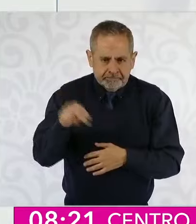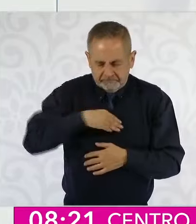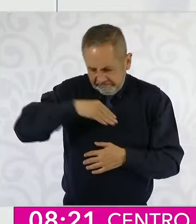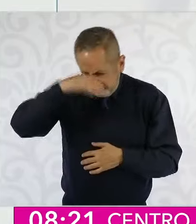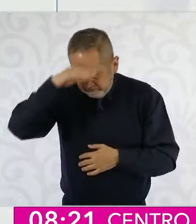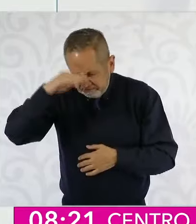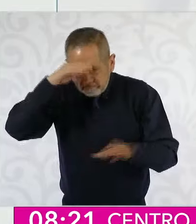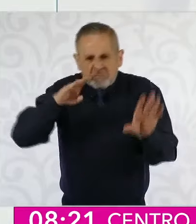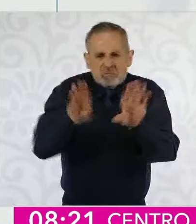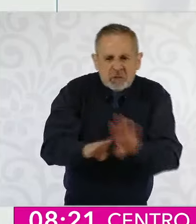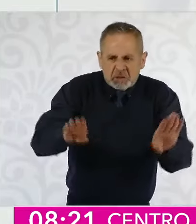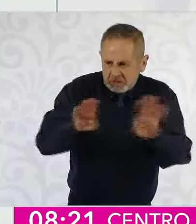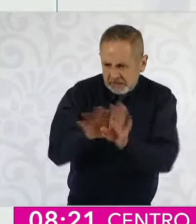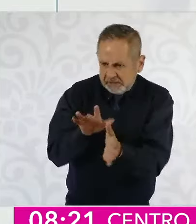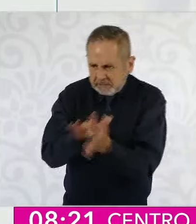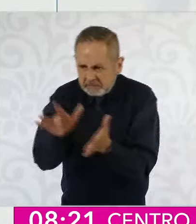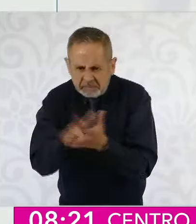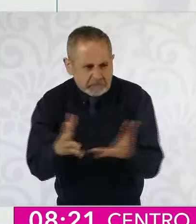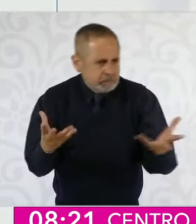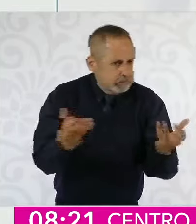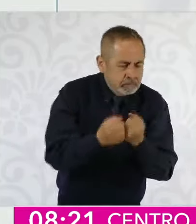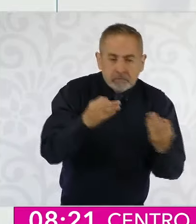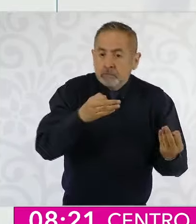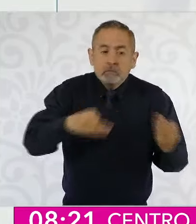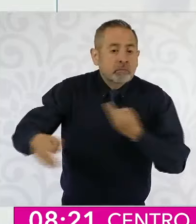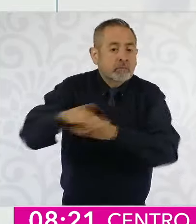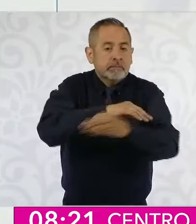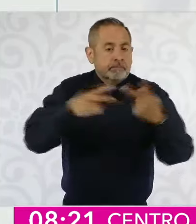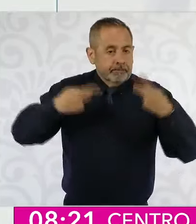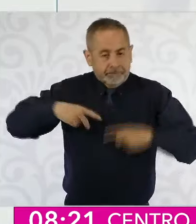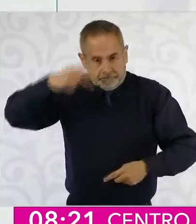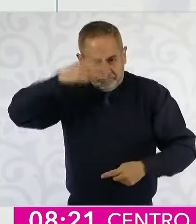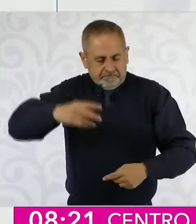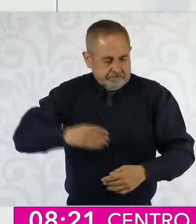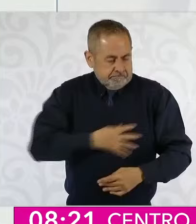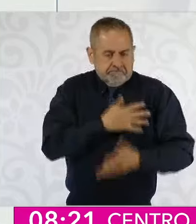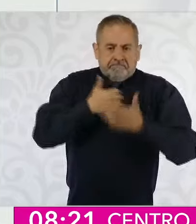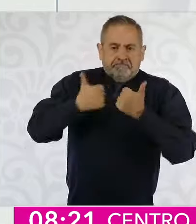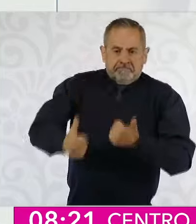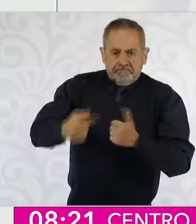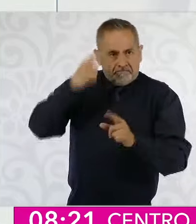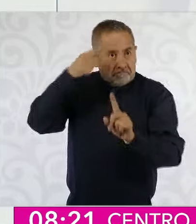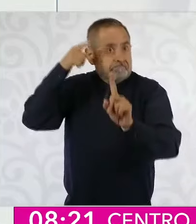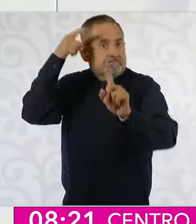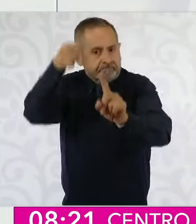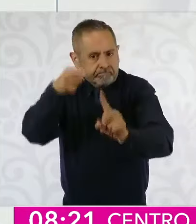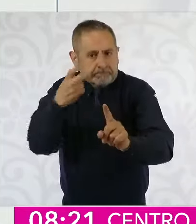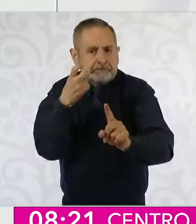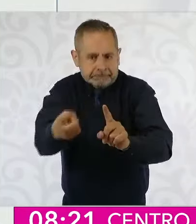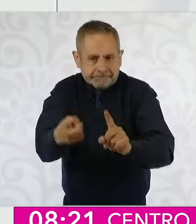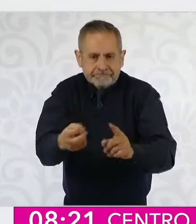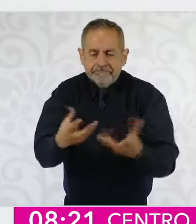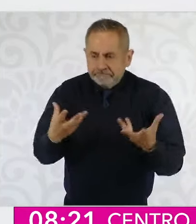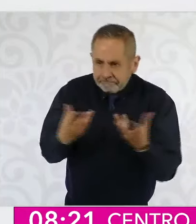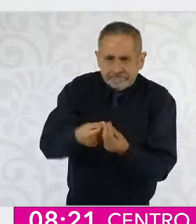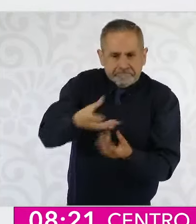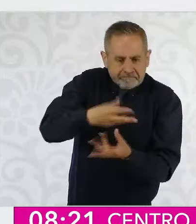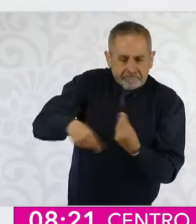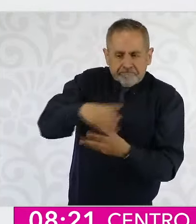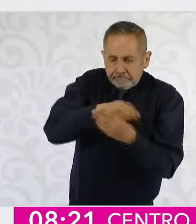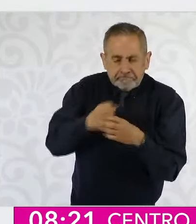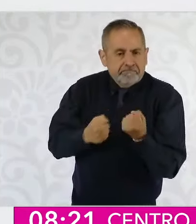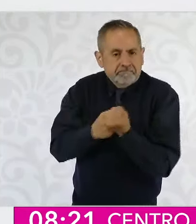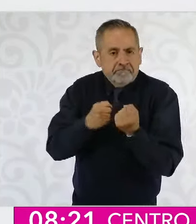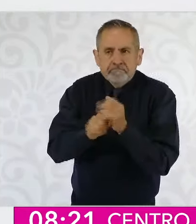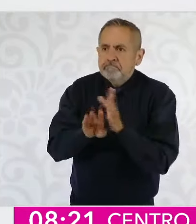para el país que representa bienestar para los mexicanos y las mexicanas y sustentabilidad, es